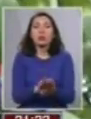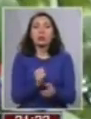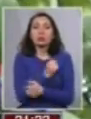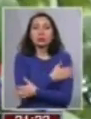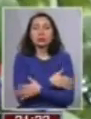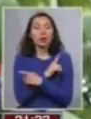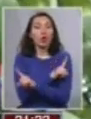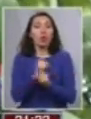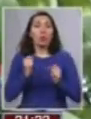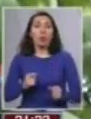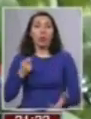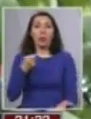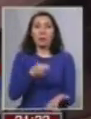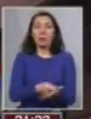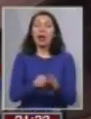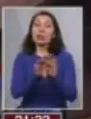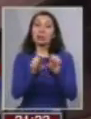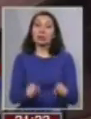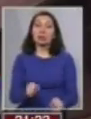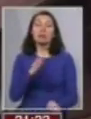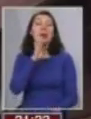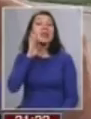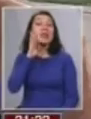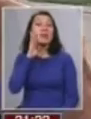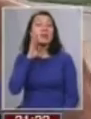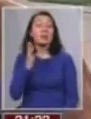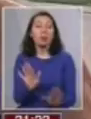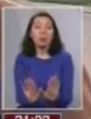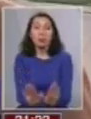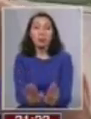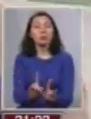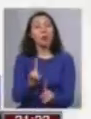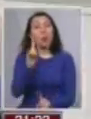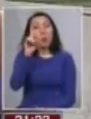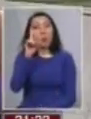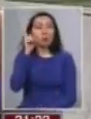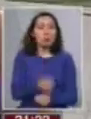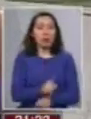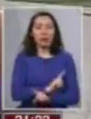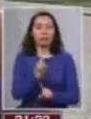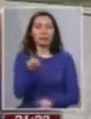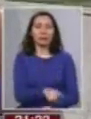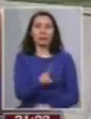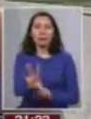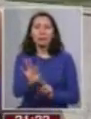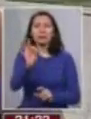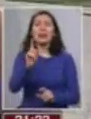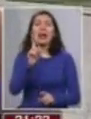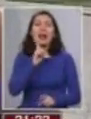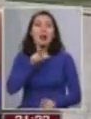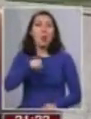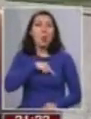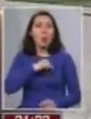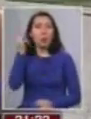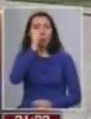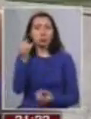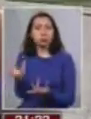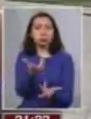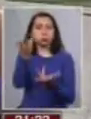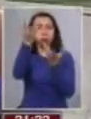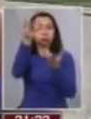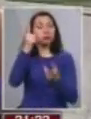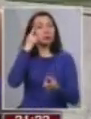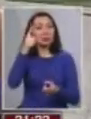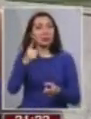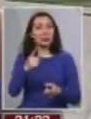quienes no puedan financiar sistemas ecológicos. Una sola medida no sirve. Han sido detectadas estas fuentes que son las más contaminantes, la combustión